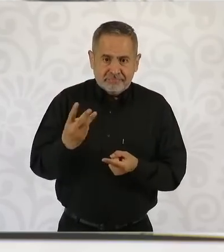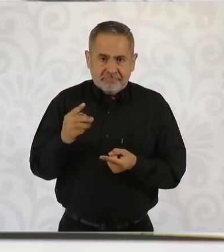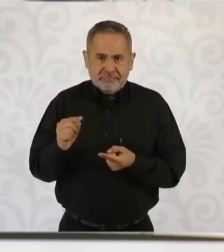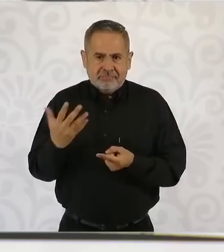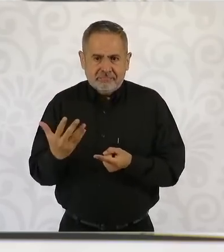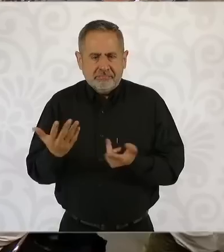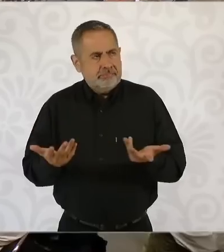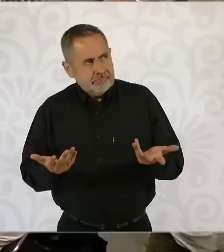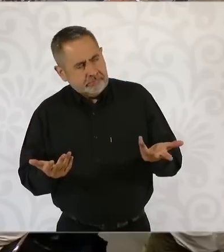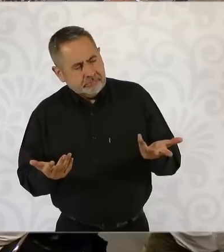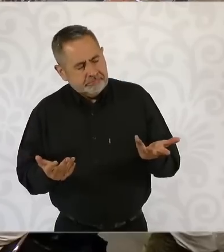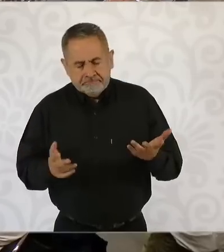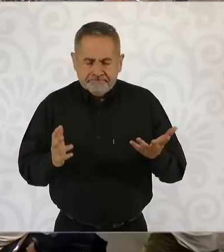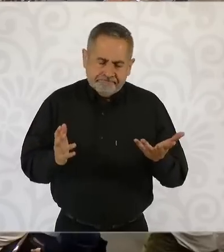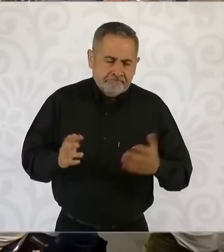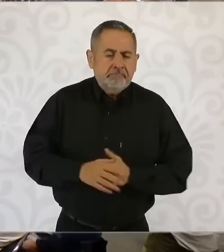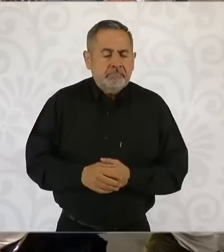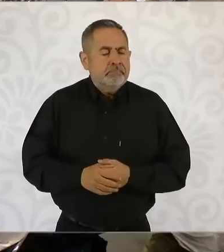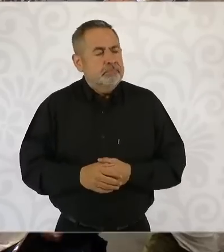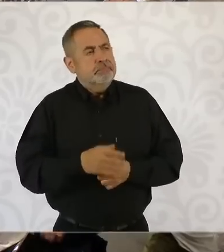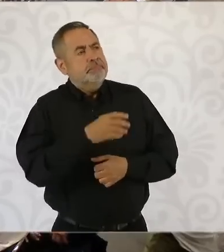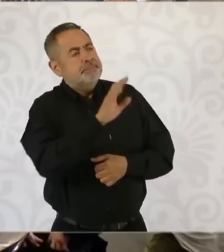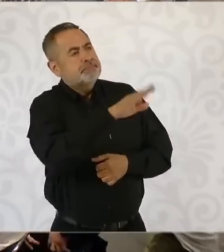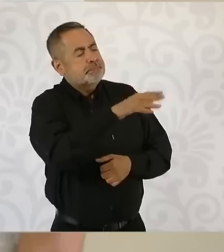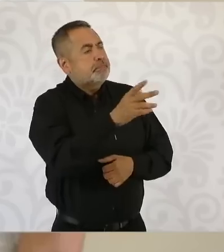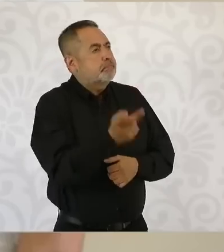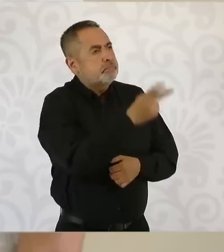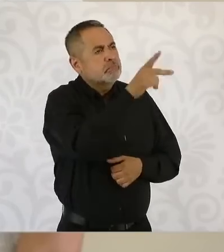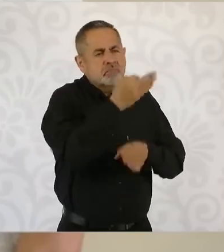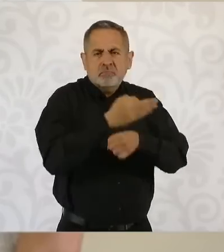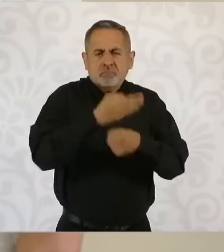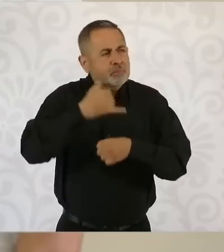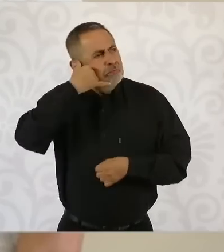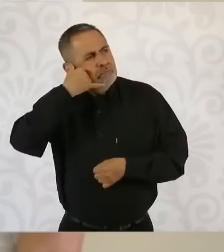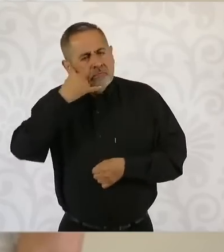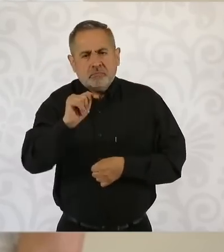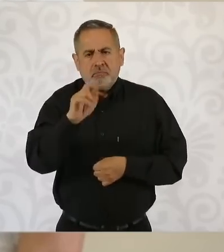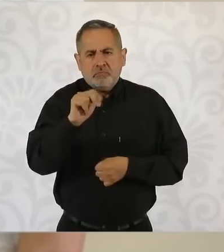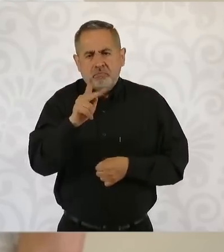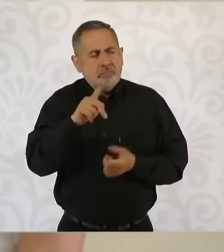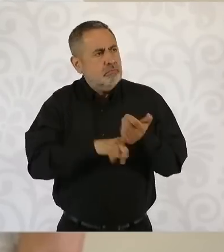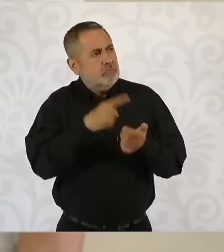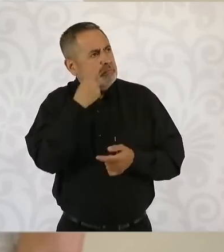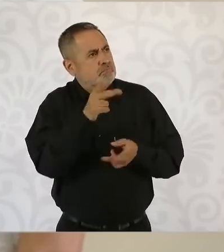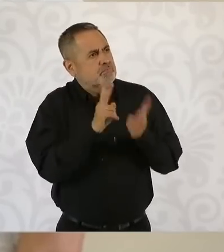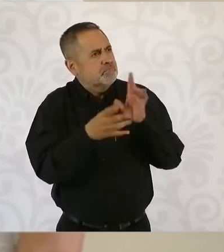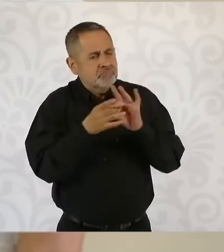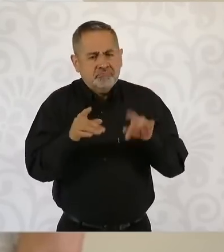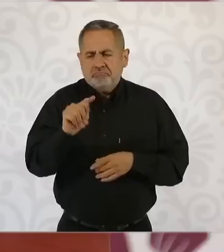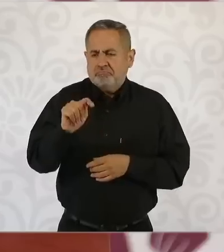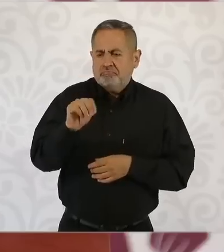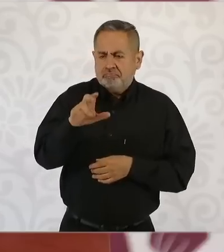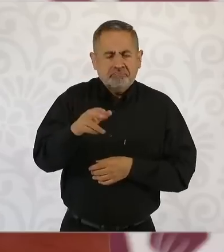Ok, preguntarle sobre esta llamada que sostuvo con el presidente Trump. ¿Hablaron sobre la revisión al TEMEC? Entiendo que…